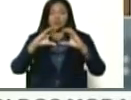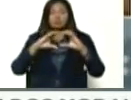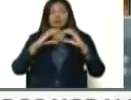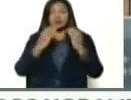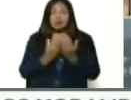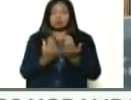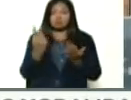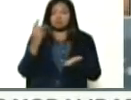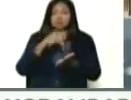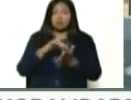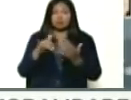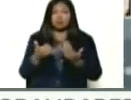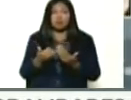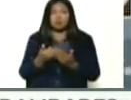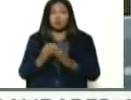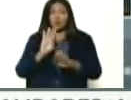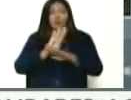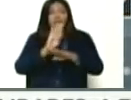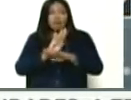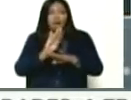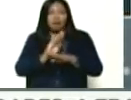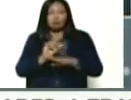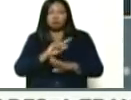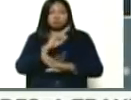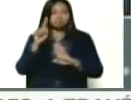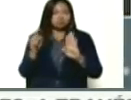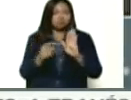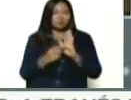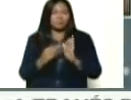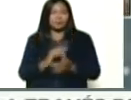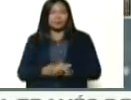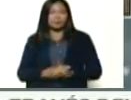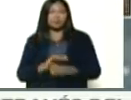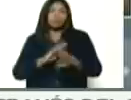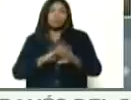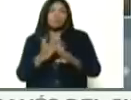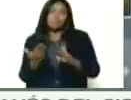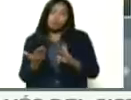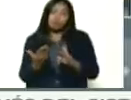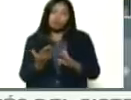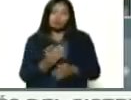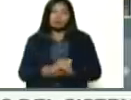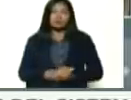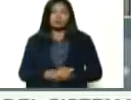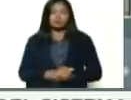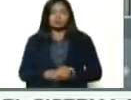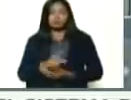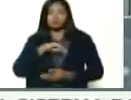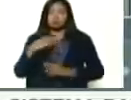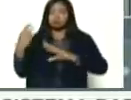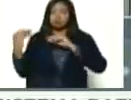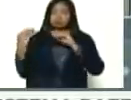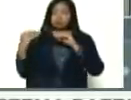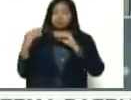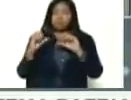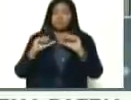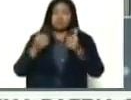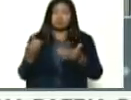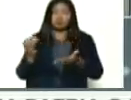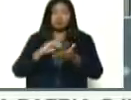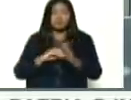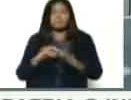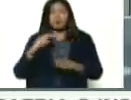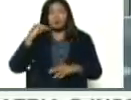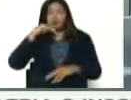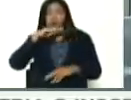con bioseguridad absoluta y porque alvarado estuvimos hablando del reinicio de clases para